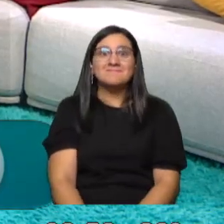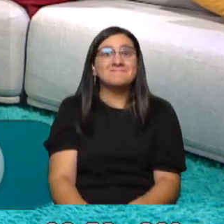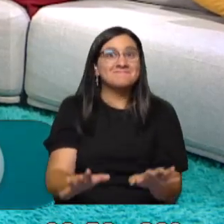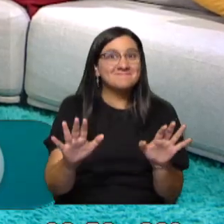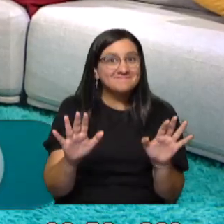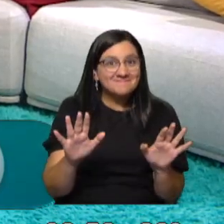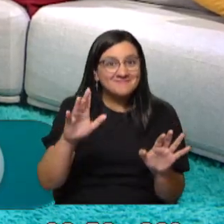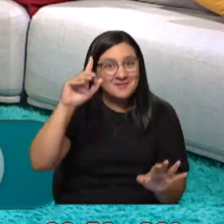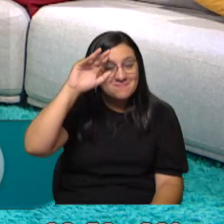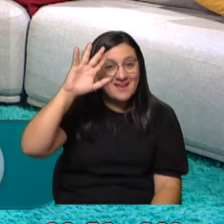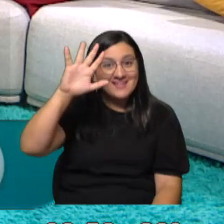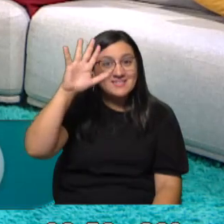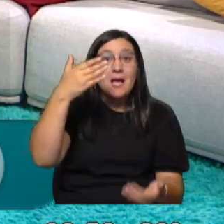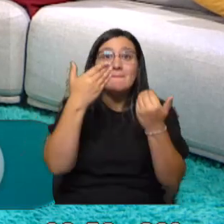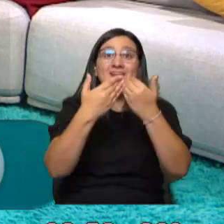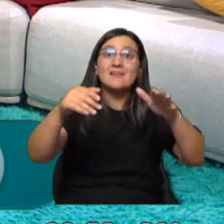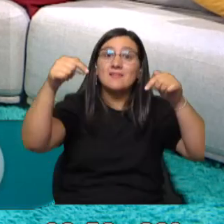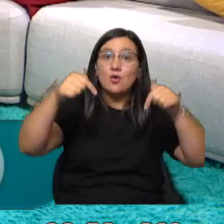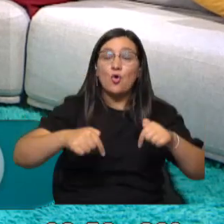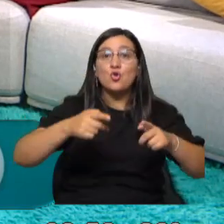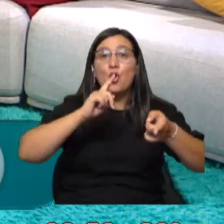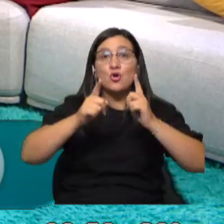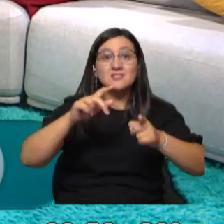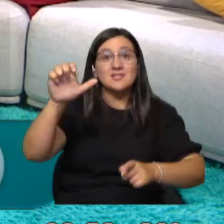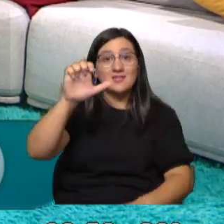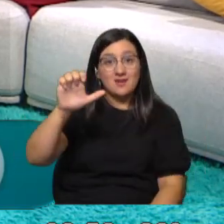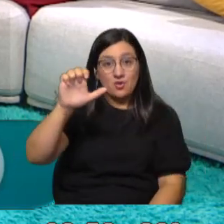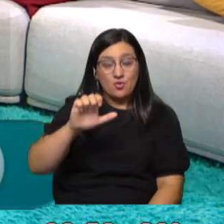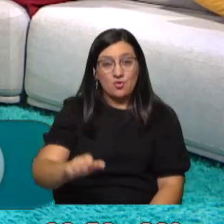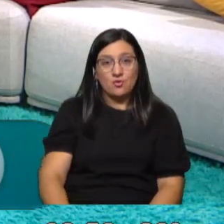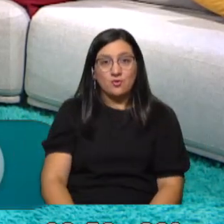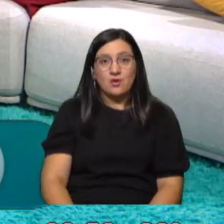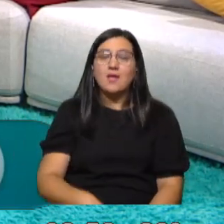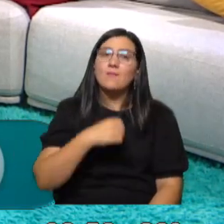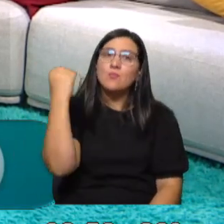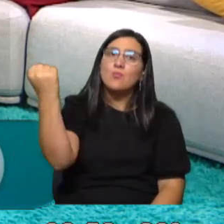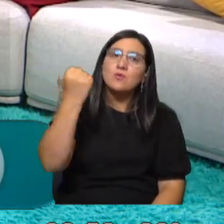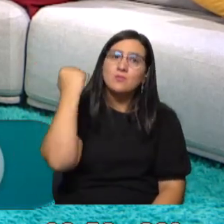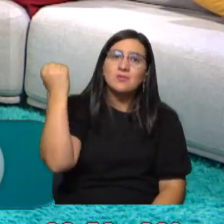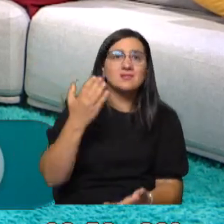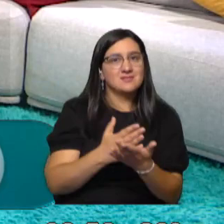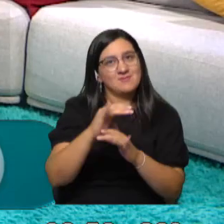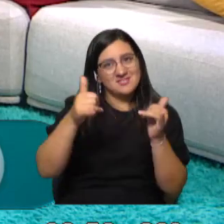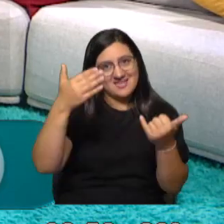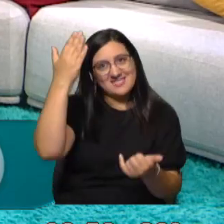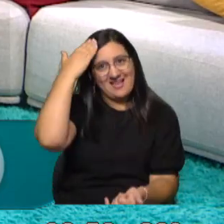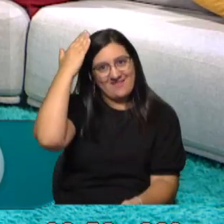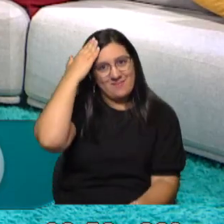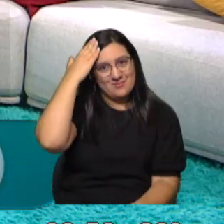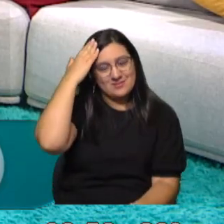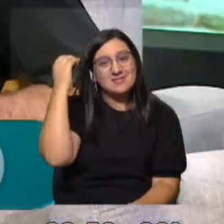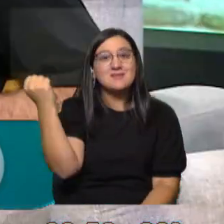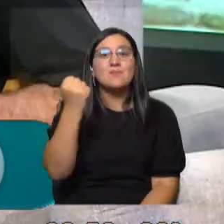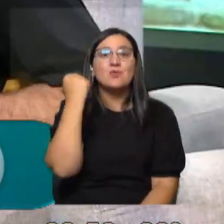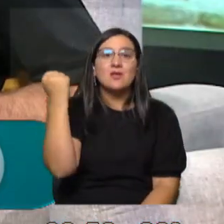criterio. Entonces es a partir de hoy, esperamos hoy, a todos. En todas las salas. Es muy importante siempre, ya lo sabemos, ¿qué? Es muy importante que